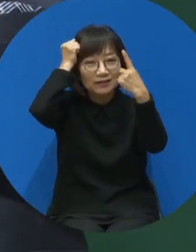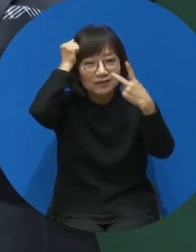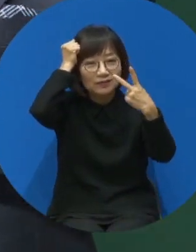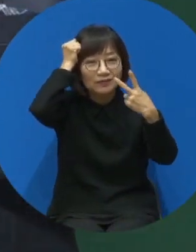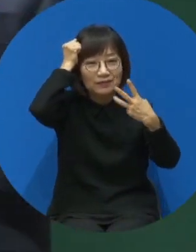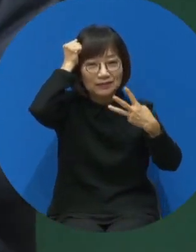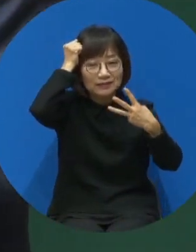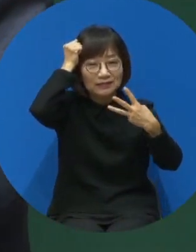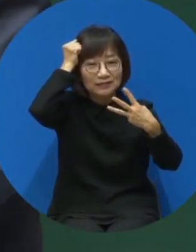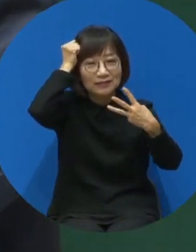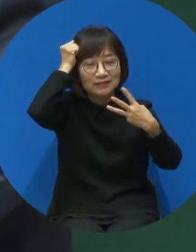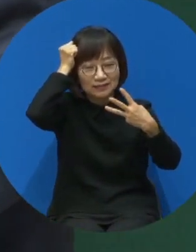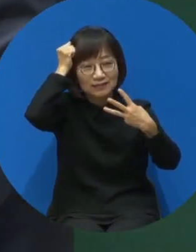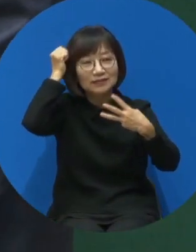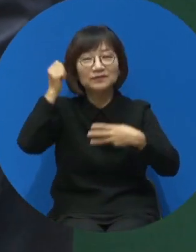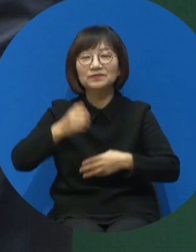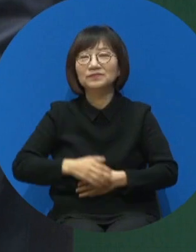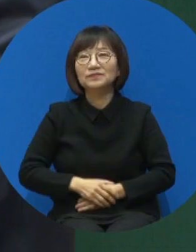cosas